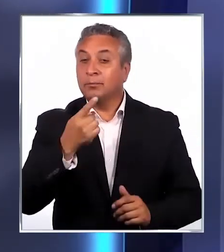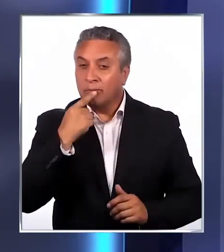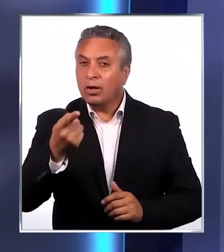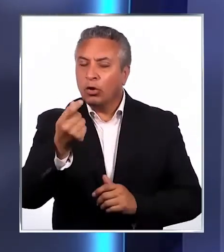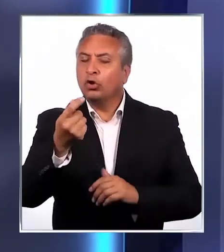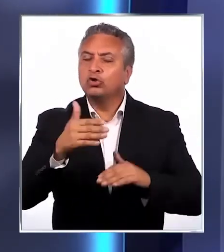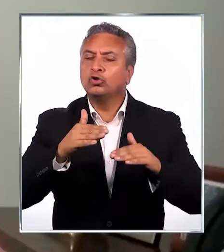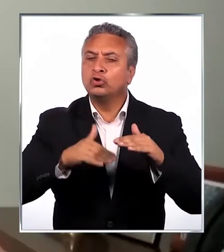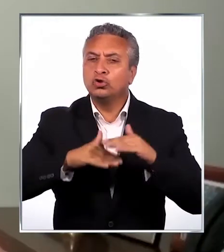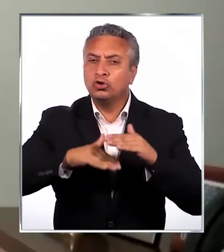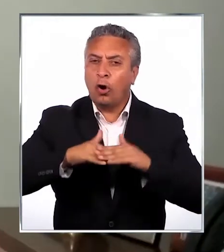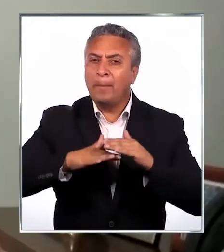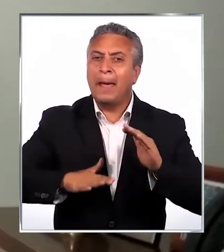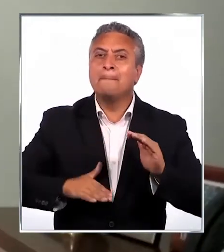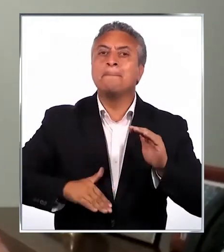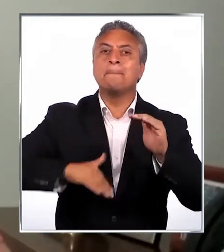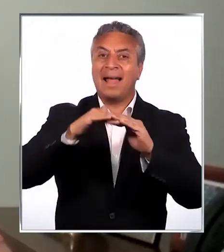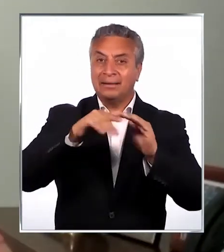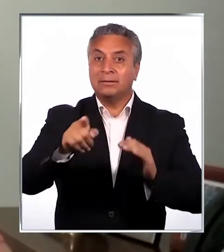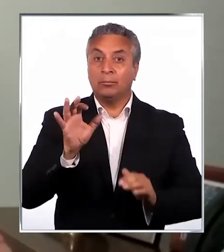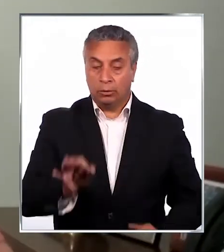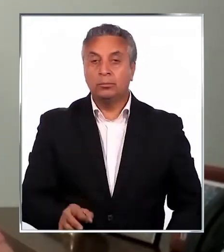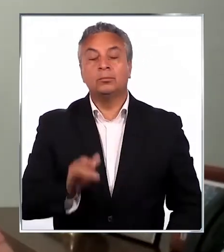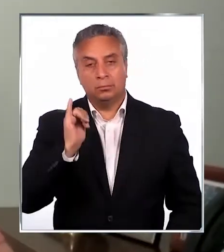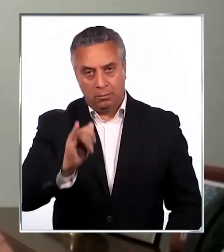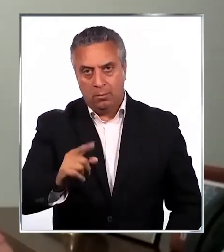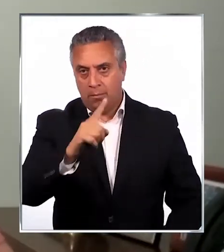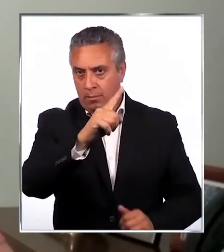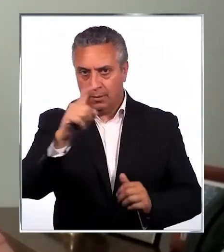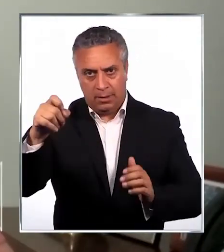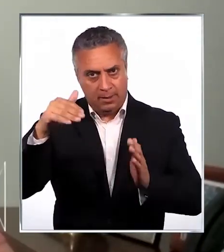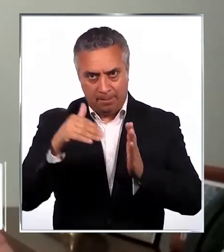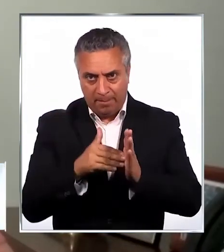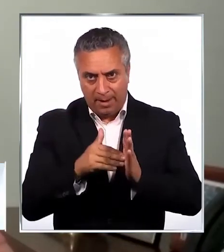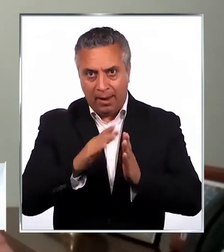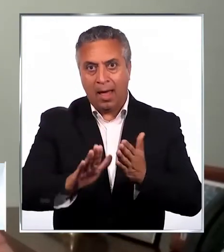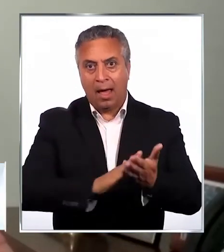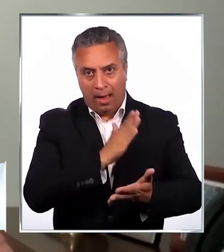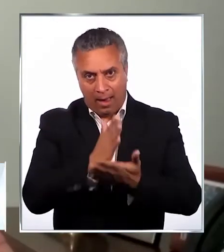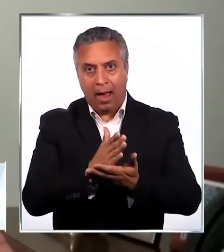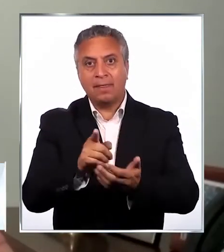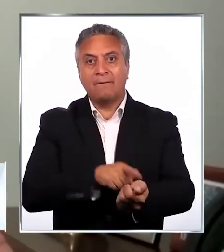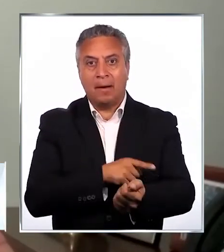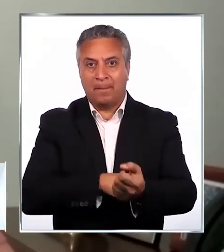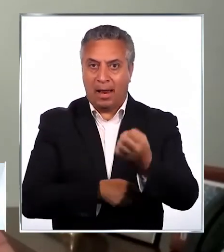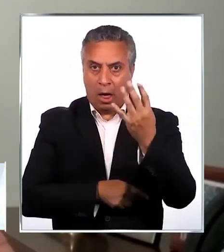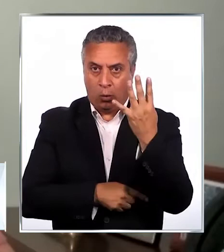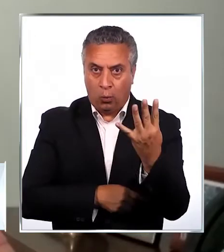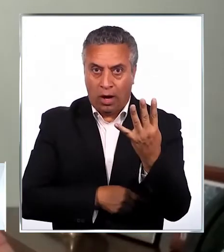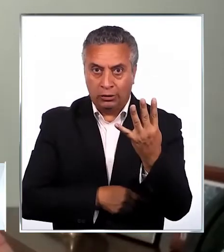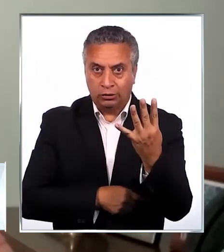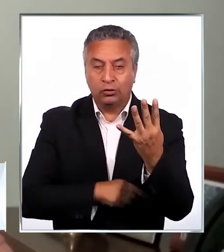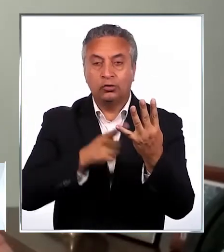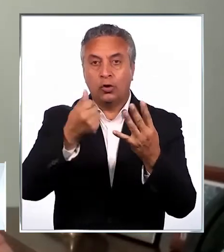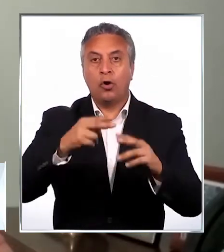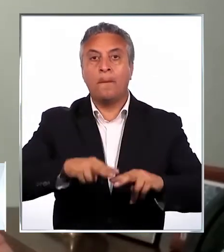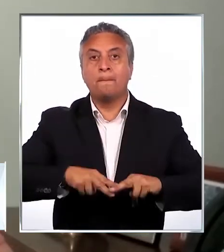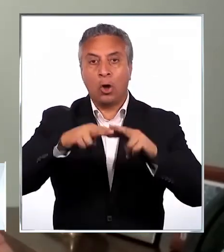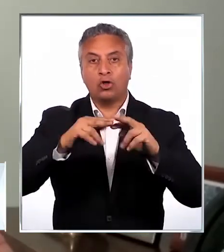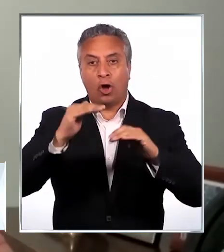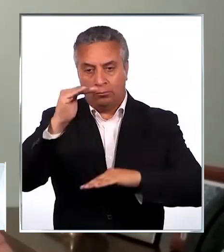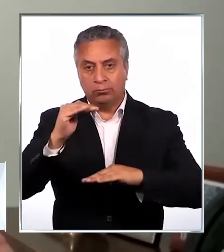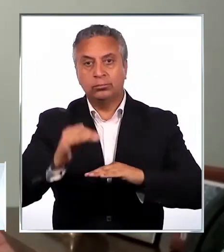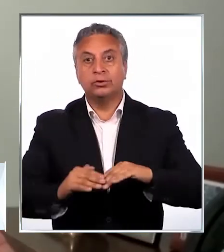es? Bueno, efectivamente tenemos 100.000 por integrante del hogar hasta una familia de 4. Empiezan los